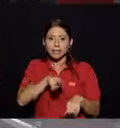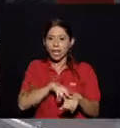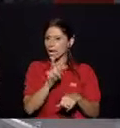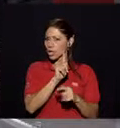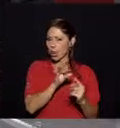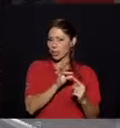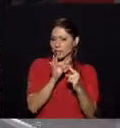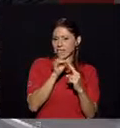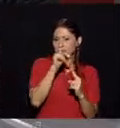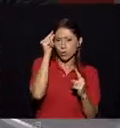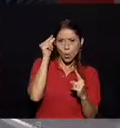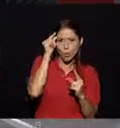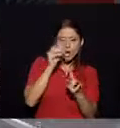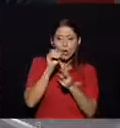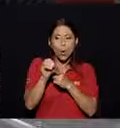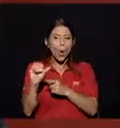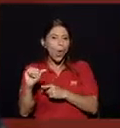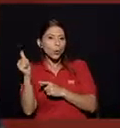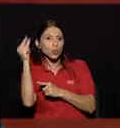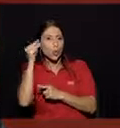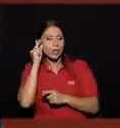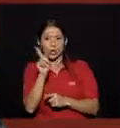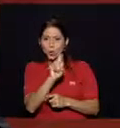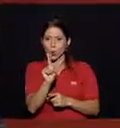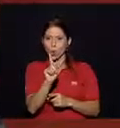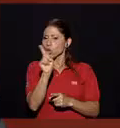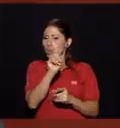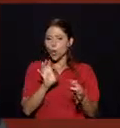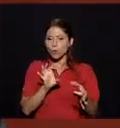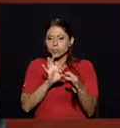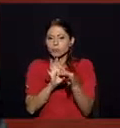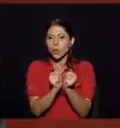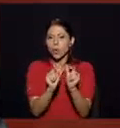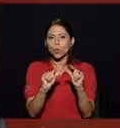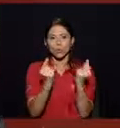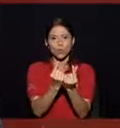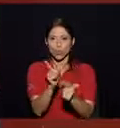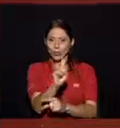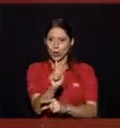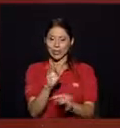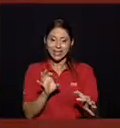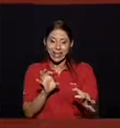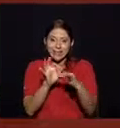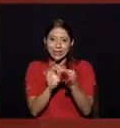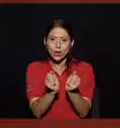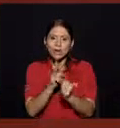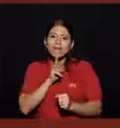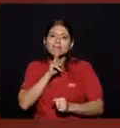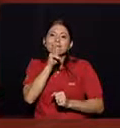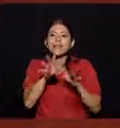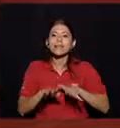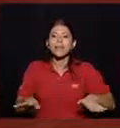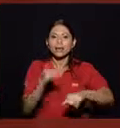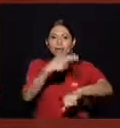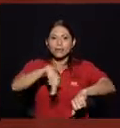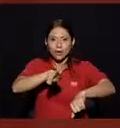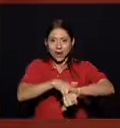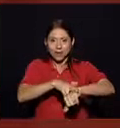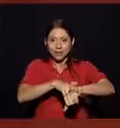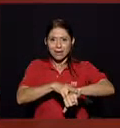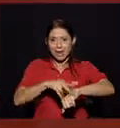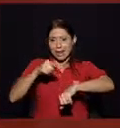un gobierno, con otro, por ejemplo, o con un grupo en particular, sino con la realidad nacional, tiene un poco que ver con la lectura de largo